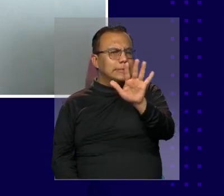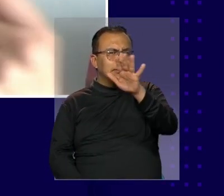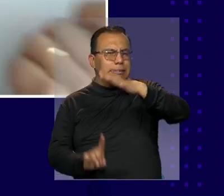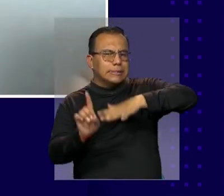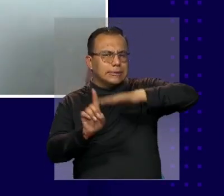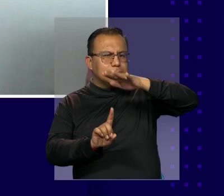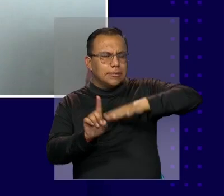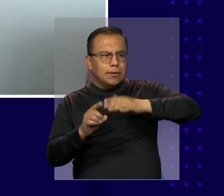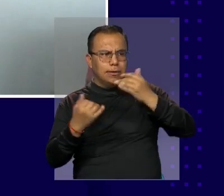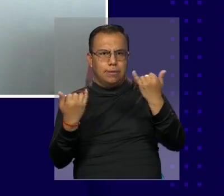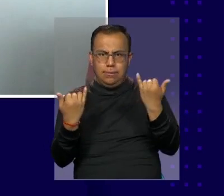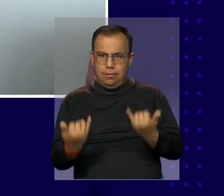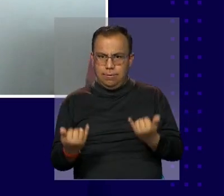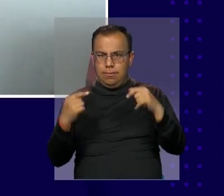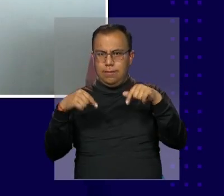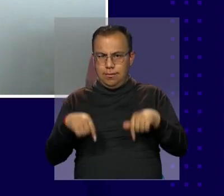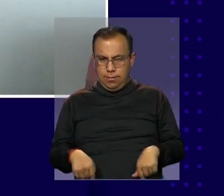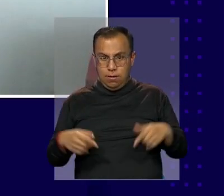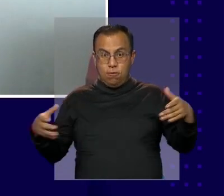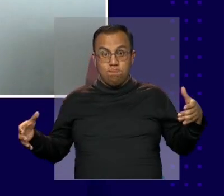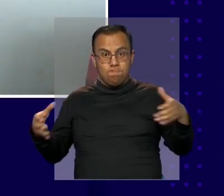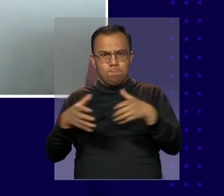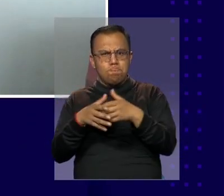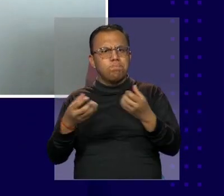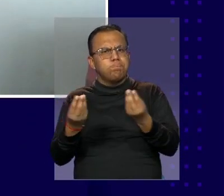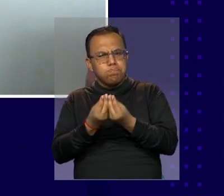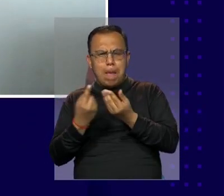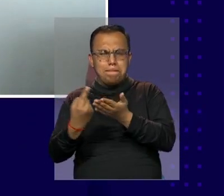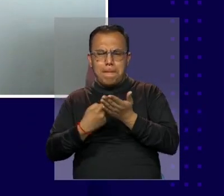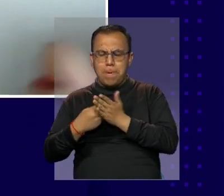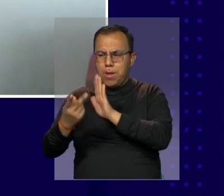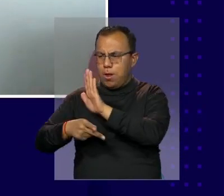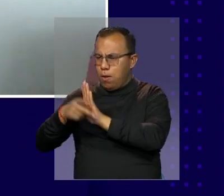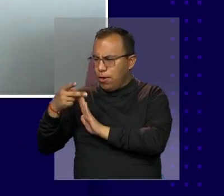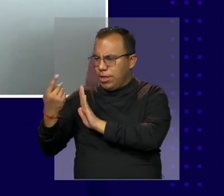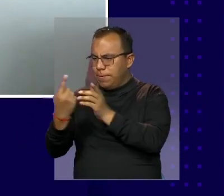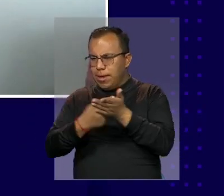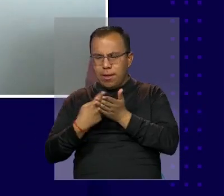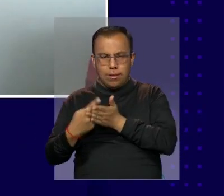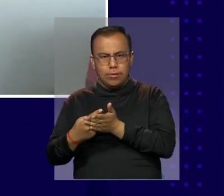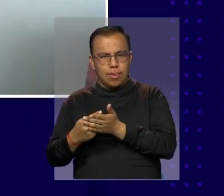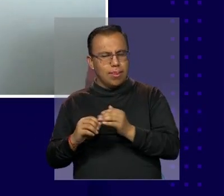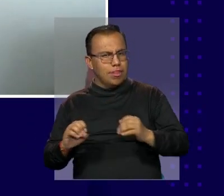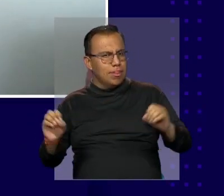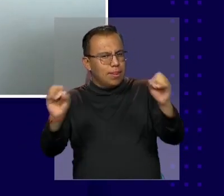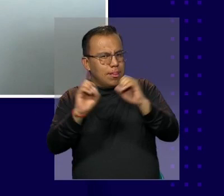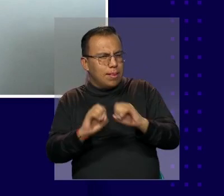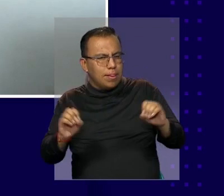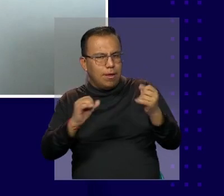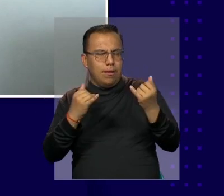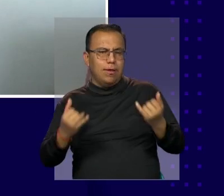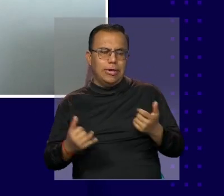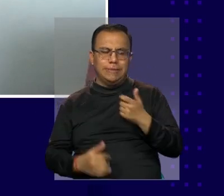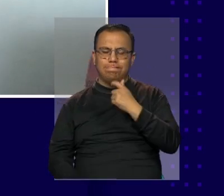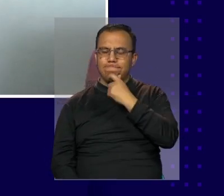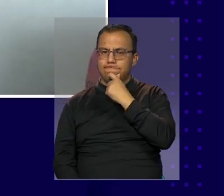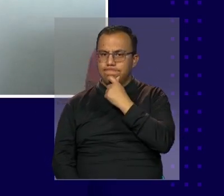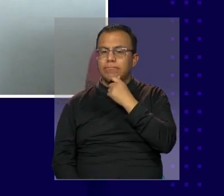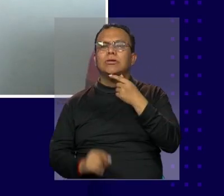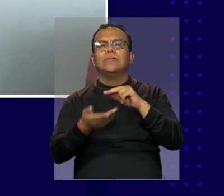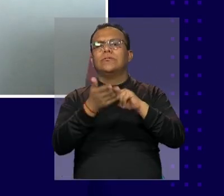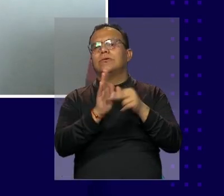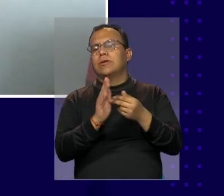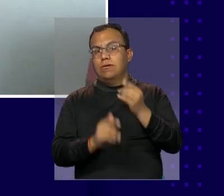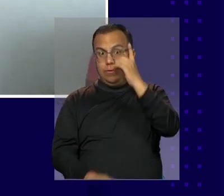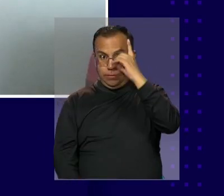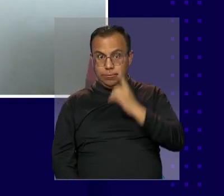5 meses de que ha tenido la Corte la oportunidad de estudiar las hojas de vida, no haya elegido fiscal, pues también es una forma de